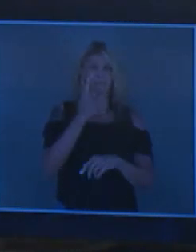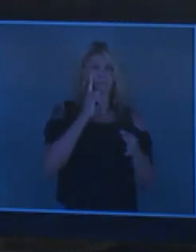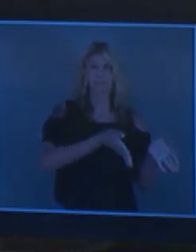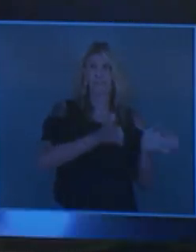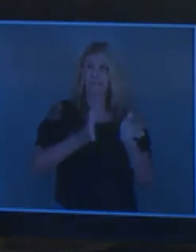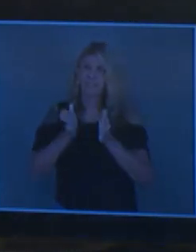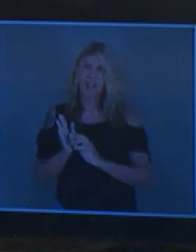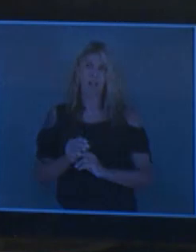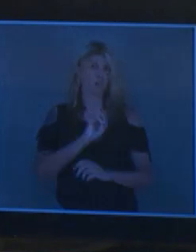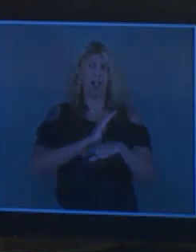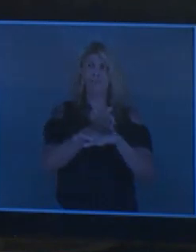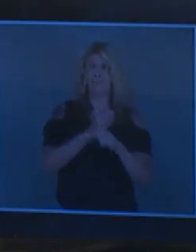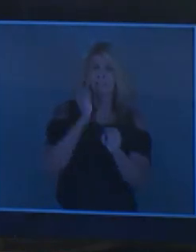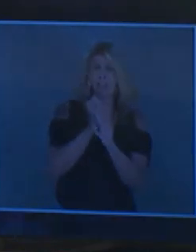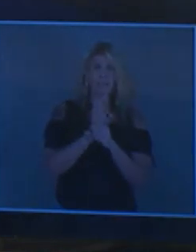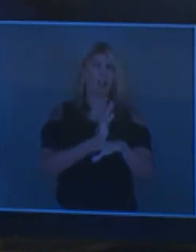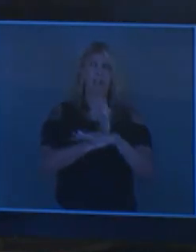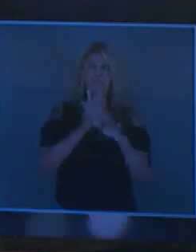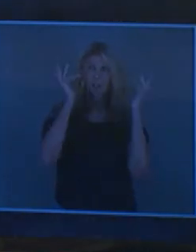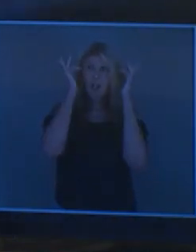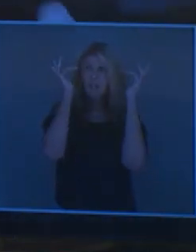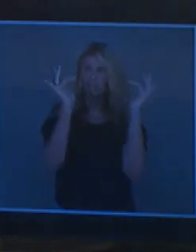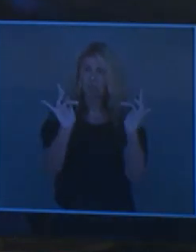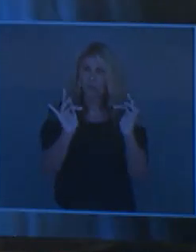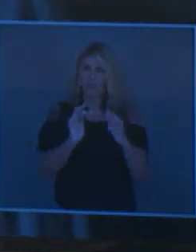algo mi amor tus dos nenas